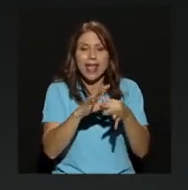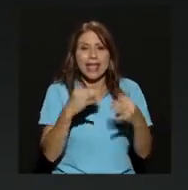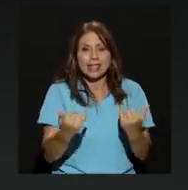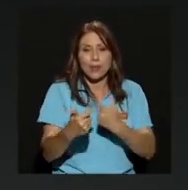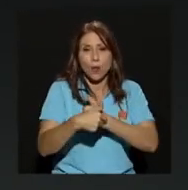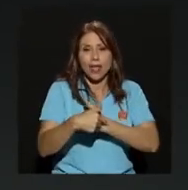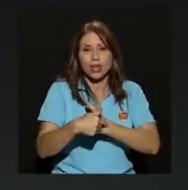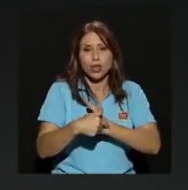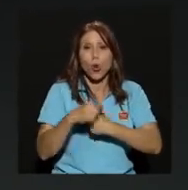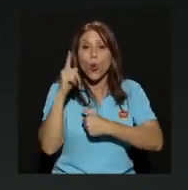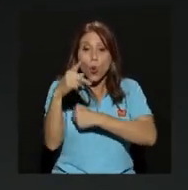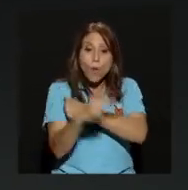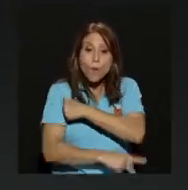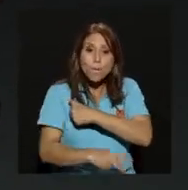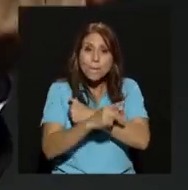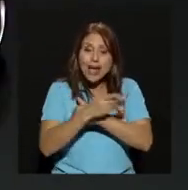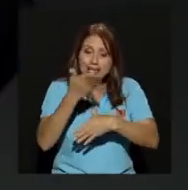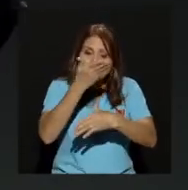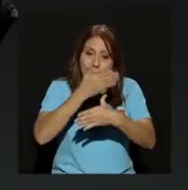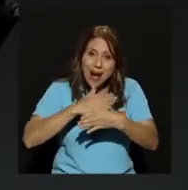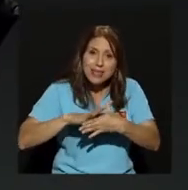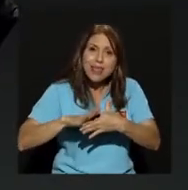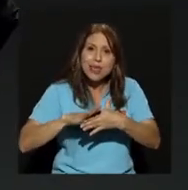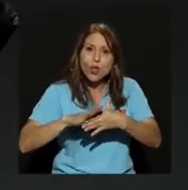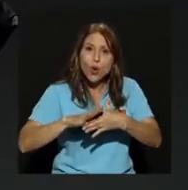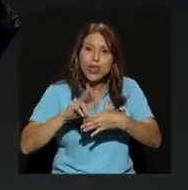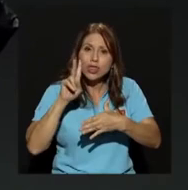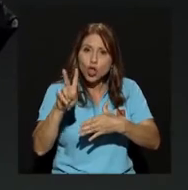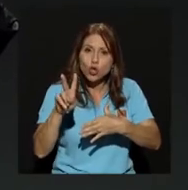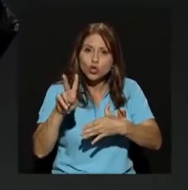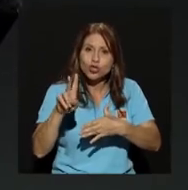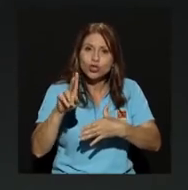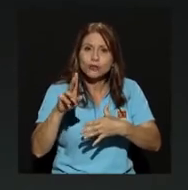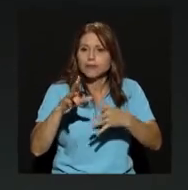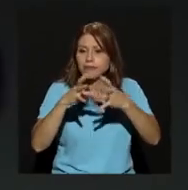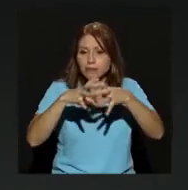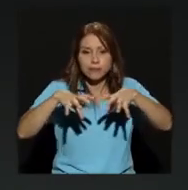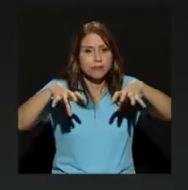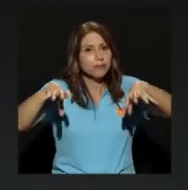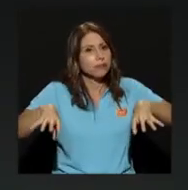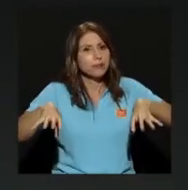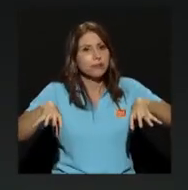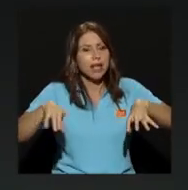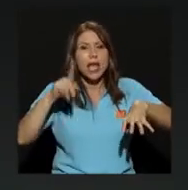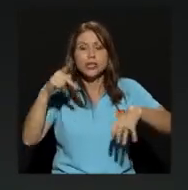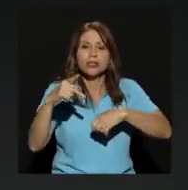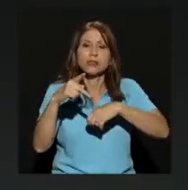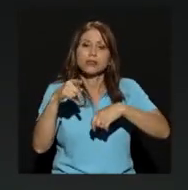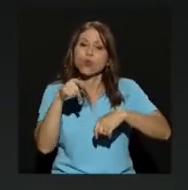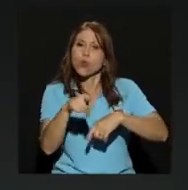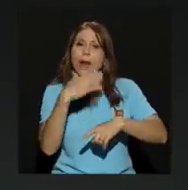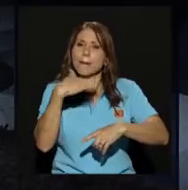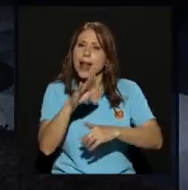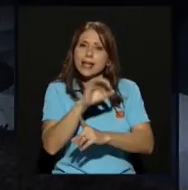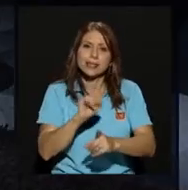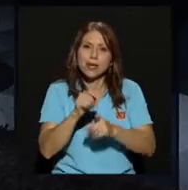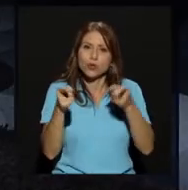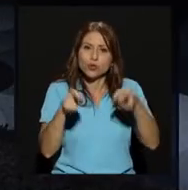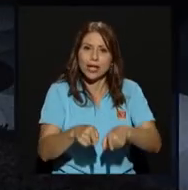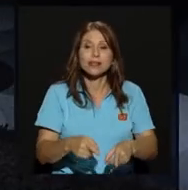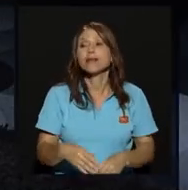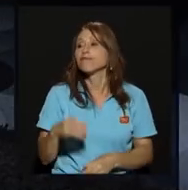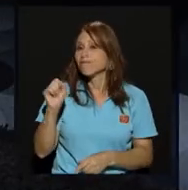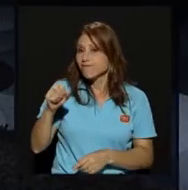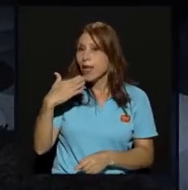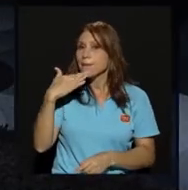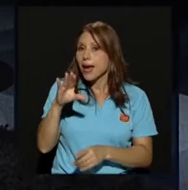país partido en dos es un país que sobre el tema que sea es una mala circunstancias ahora mal así esto estancia y que